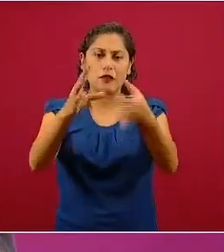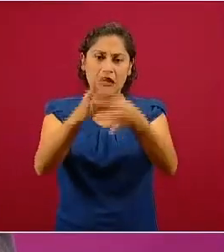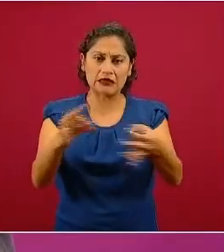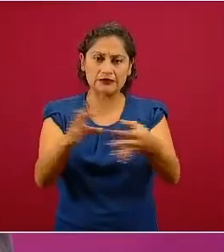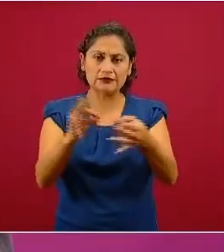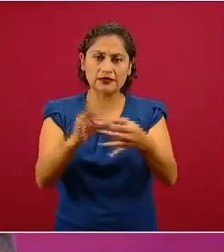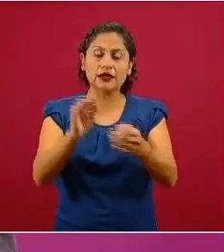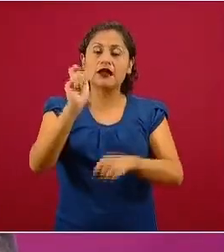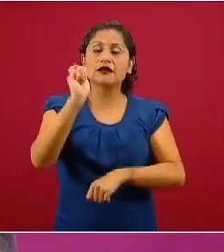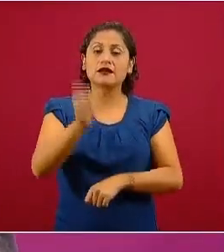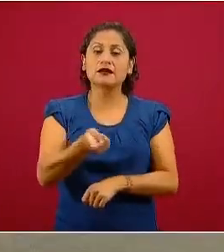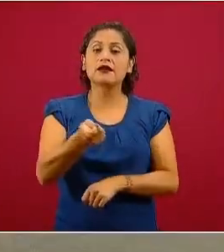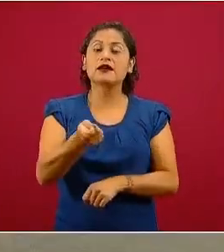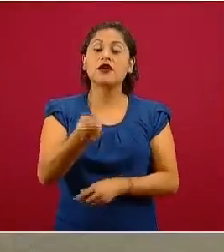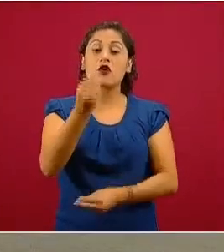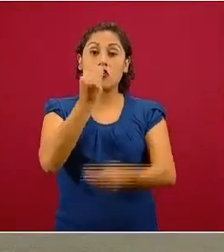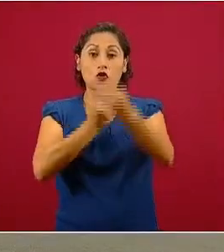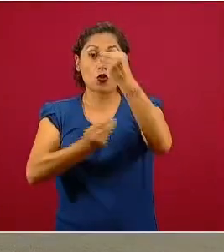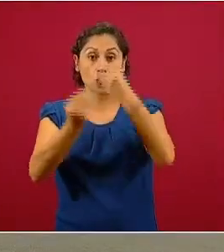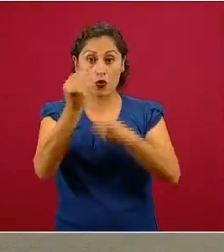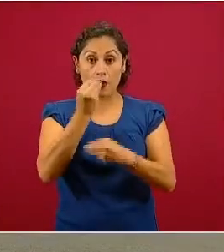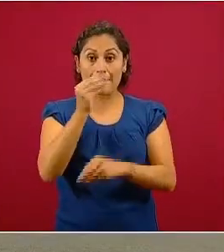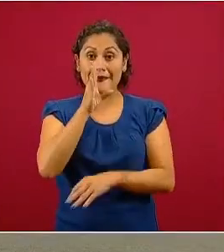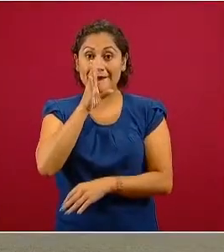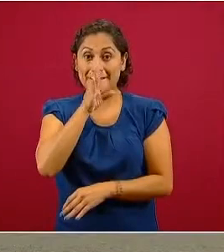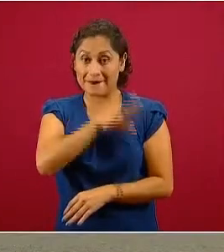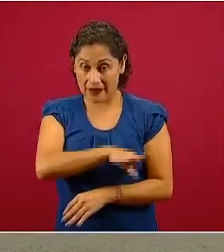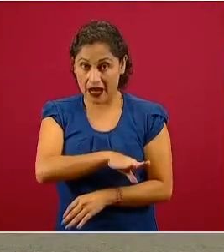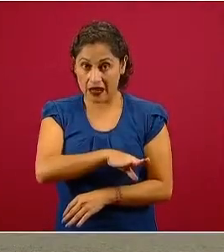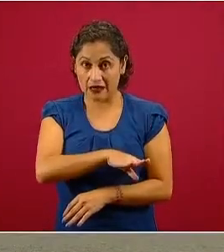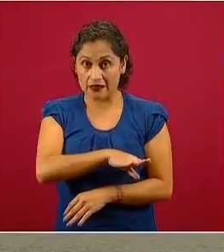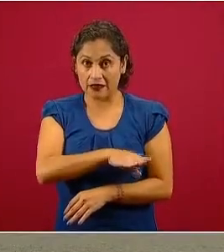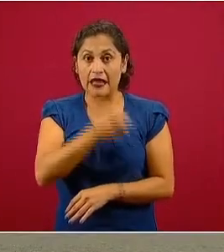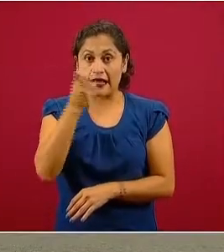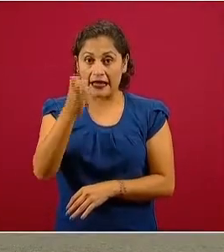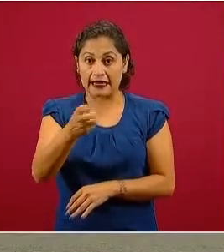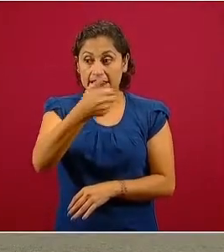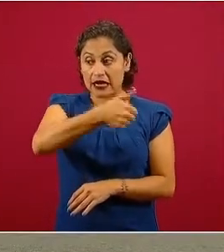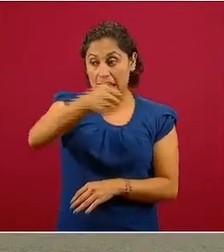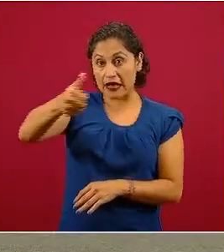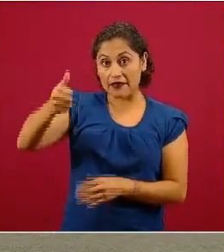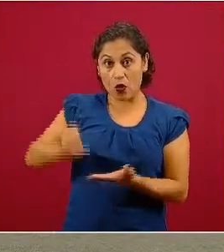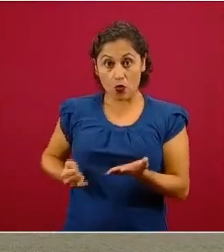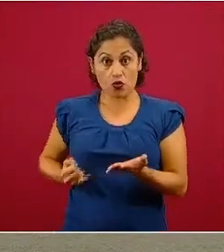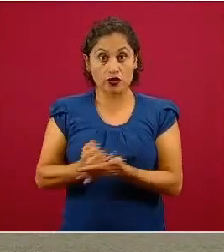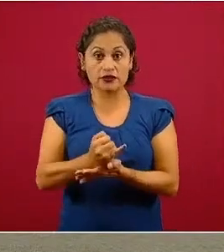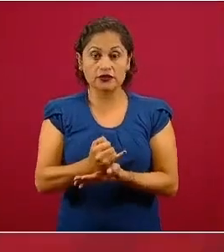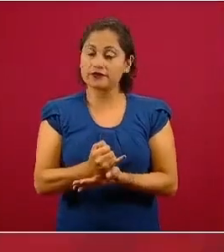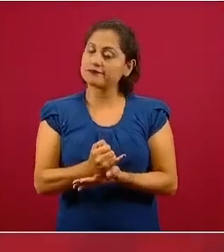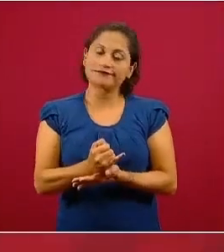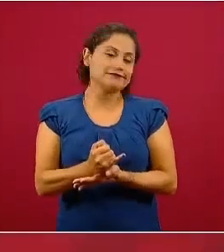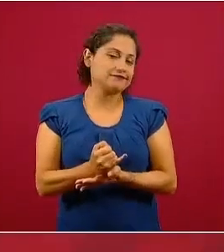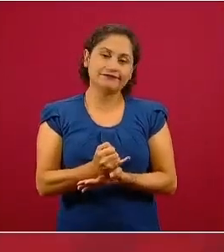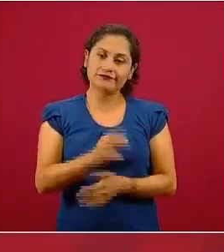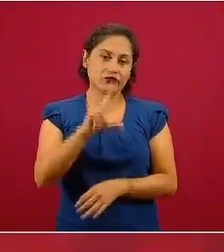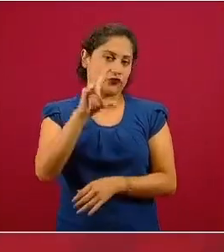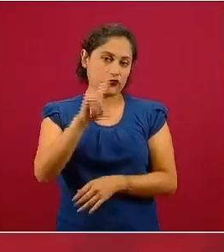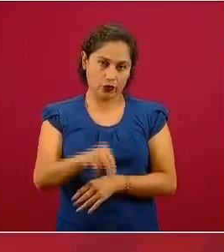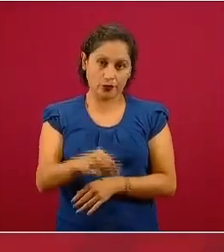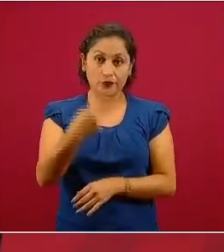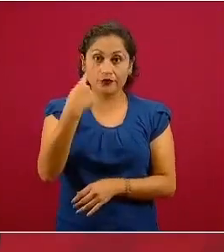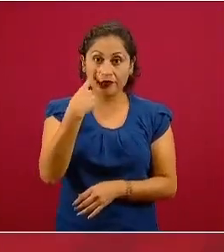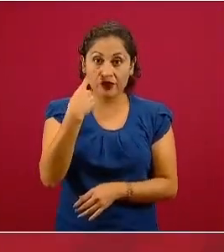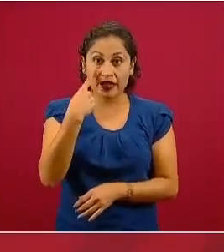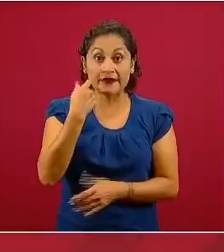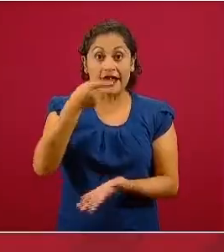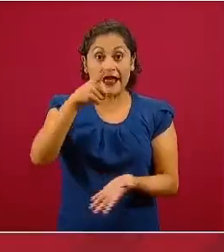nutrición no es solamente una decisión individual. Si el ambiente alimentario que hay en el país